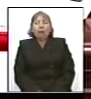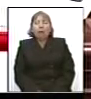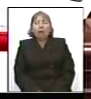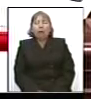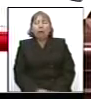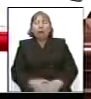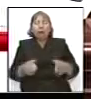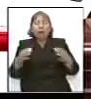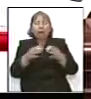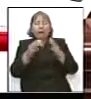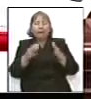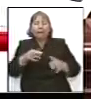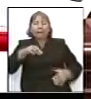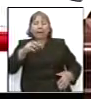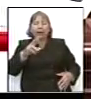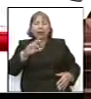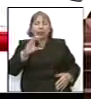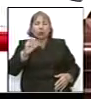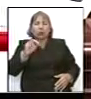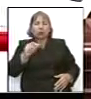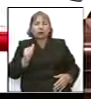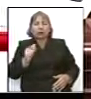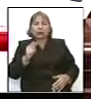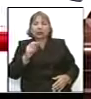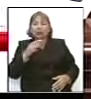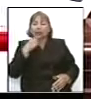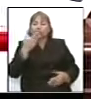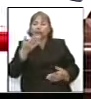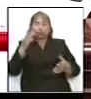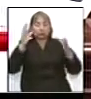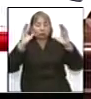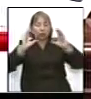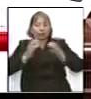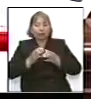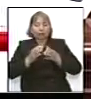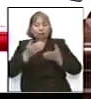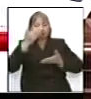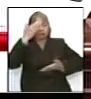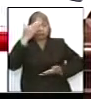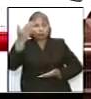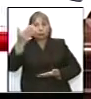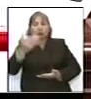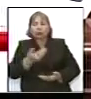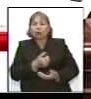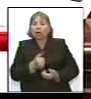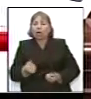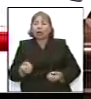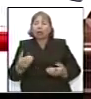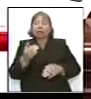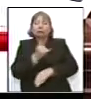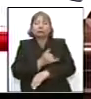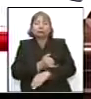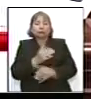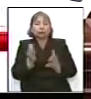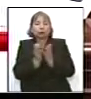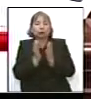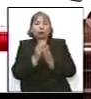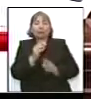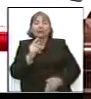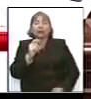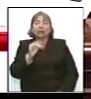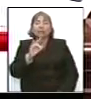De la congresista Pariona Tarqui, el Congreso de la República acuerda expresar su saludo al Centro de la Mujer Peruana Flora